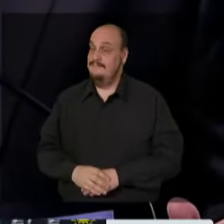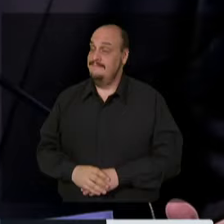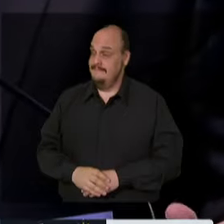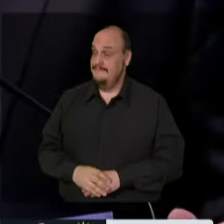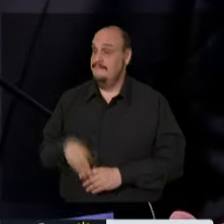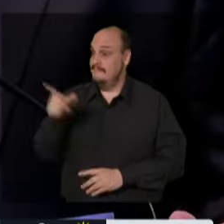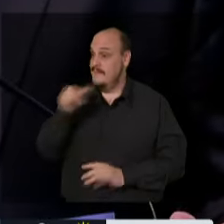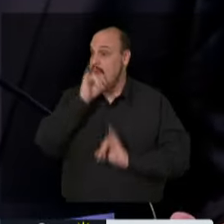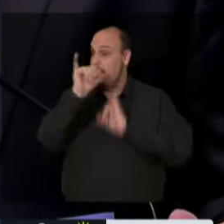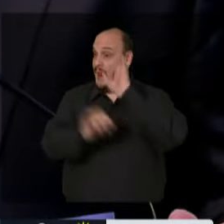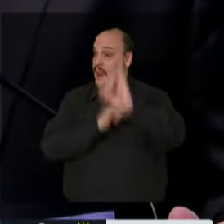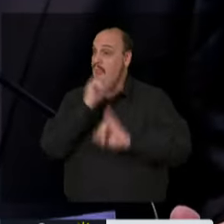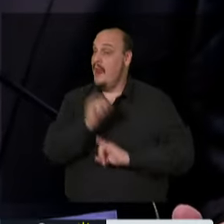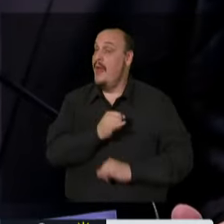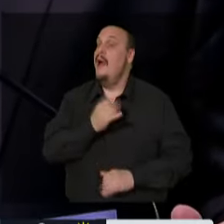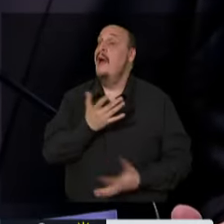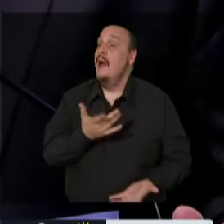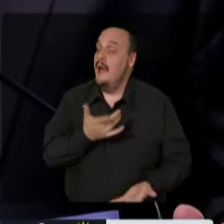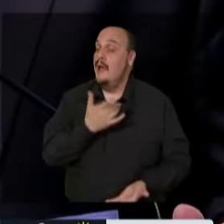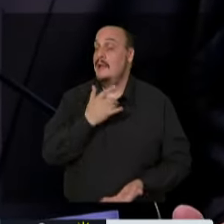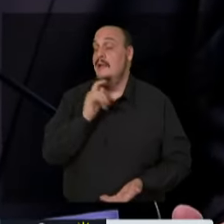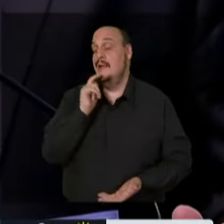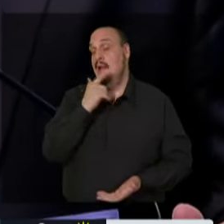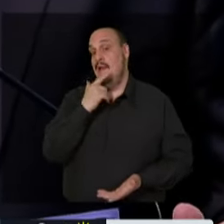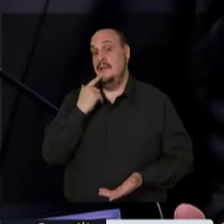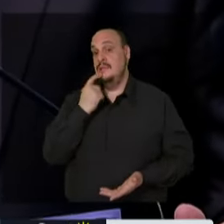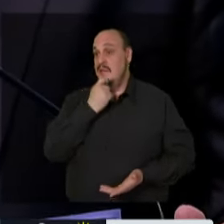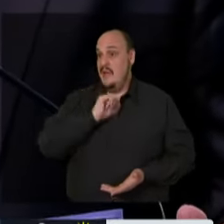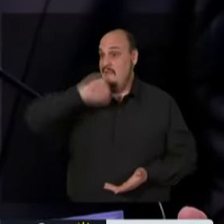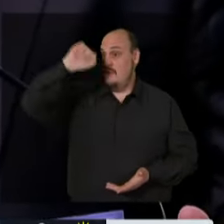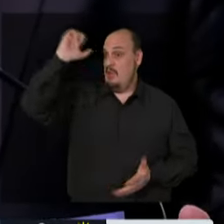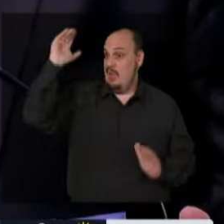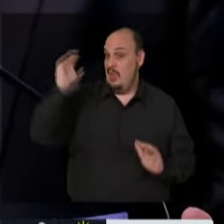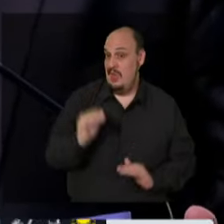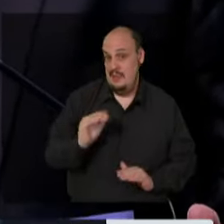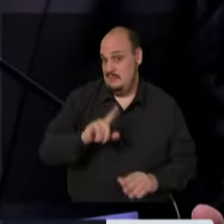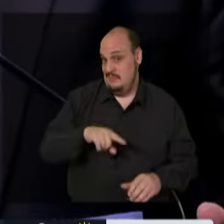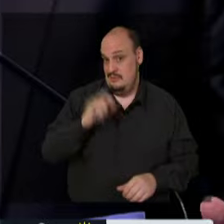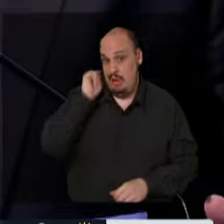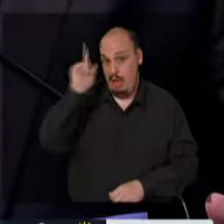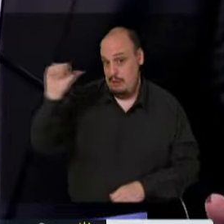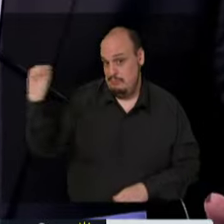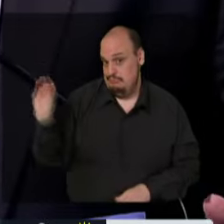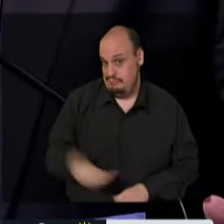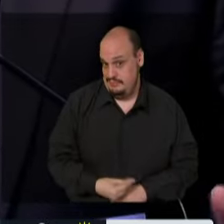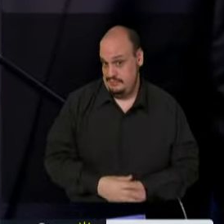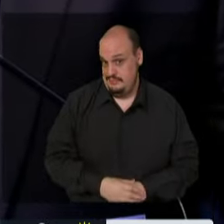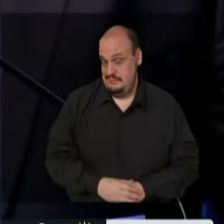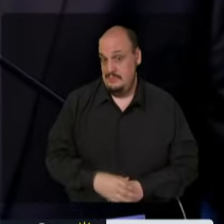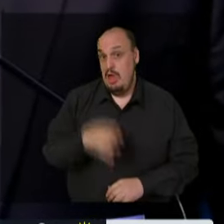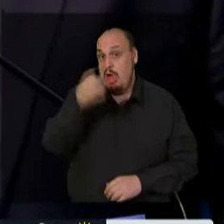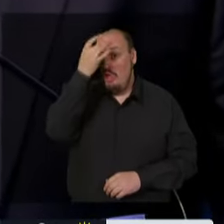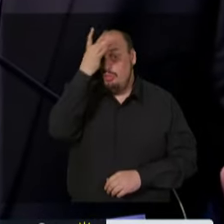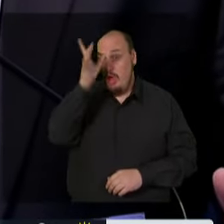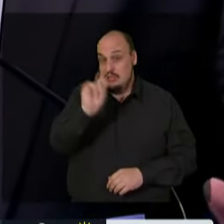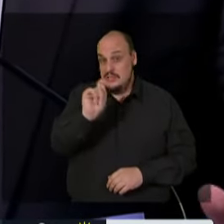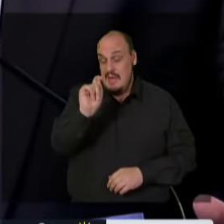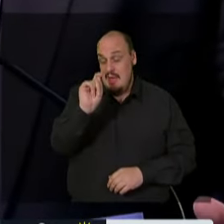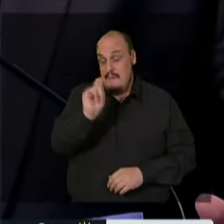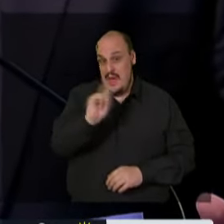todo lo que dice. Lástima que no lo pueda hacer si no baja la inflación. Mire, usted en los 12 meses muestra una